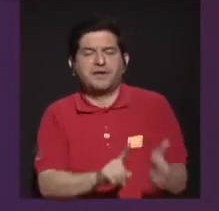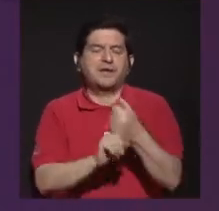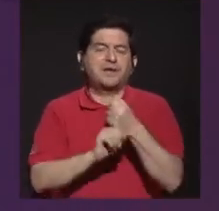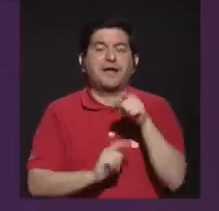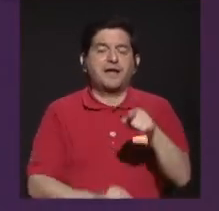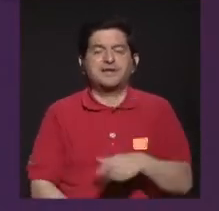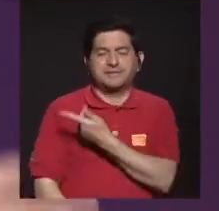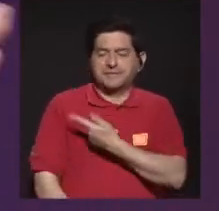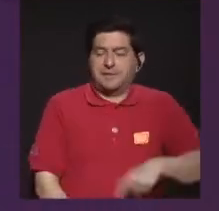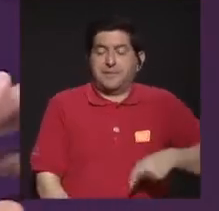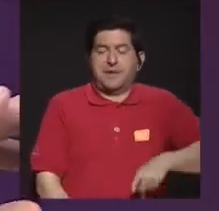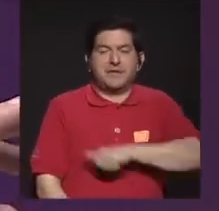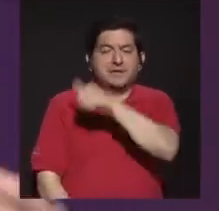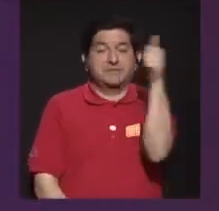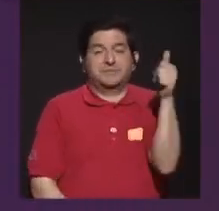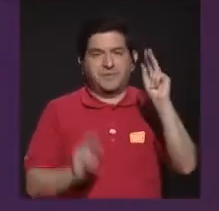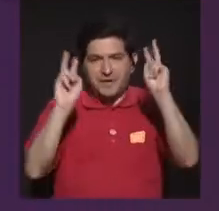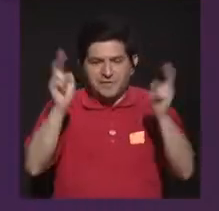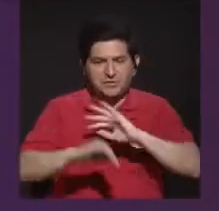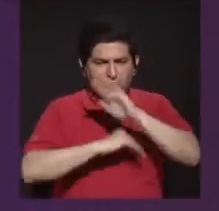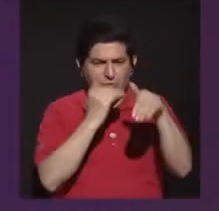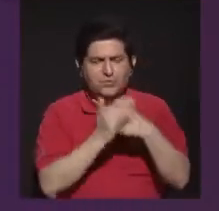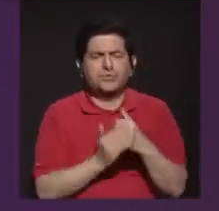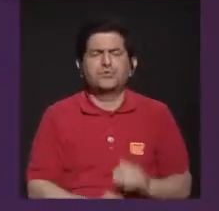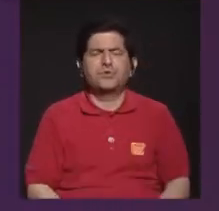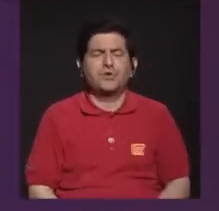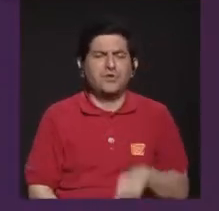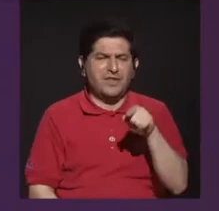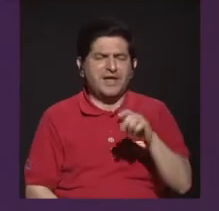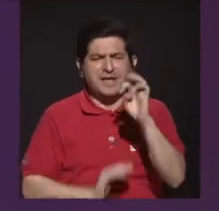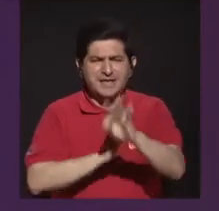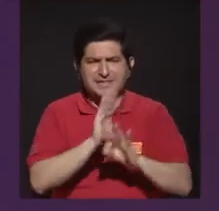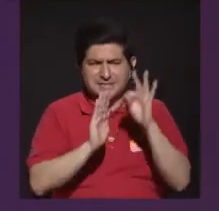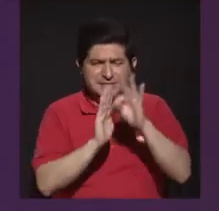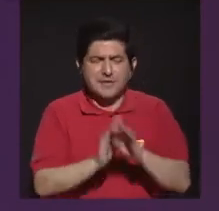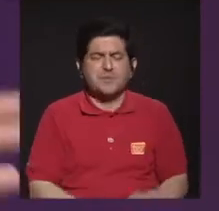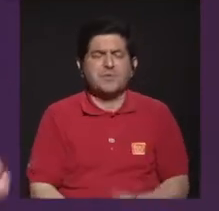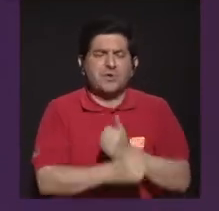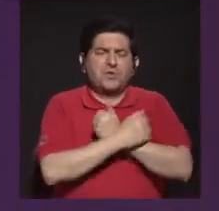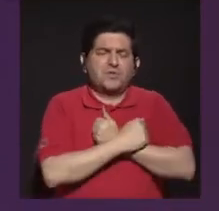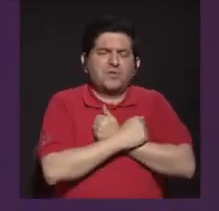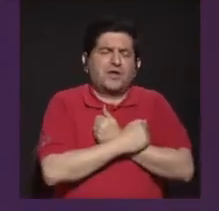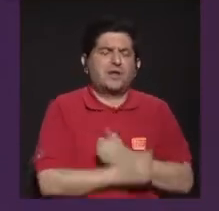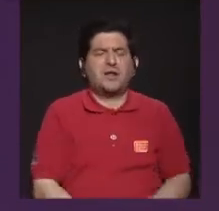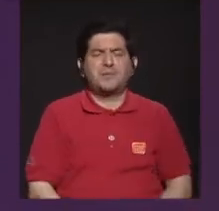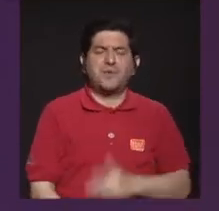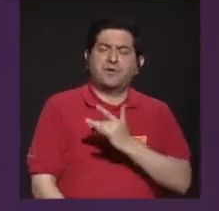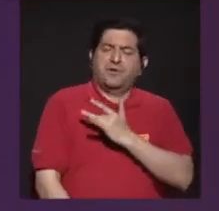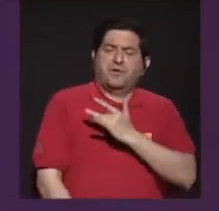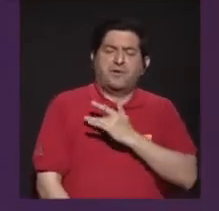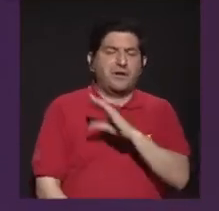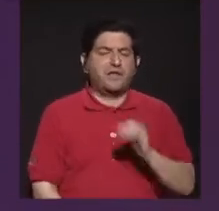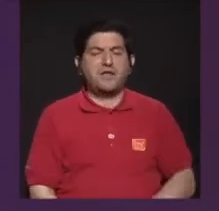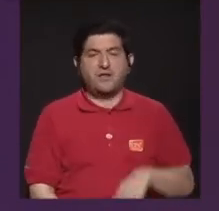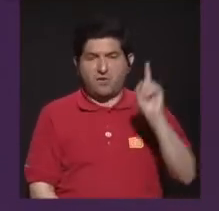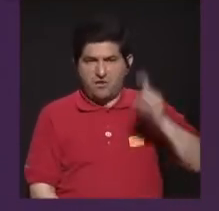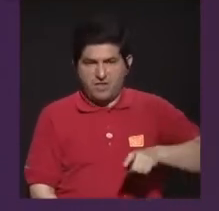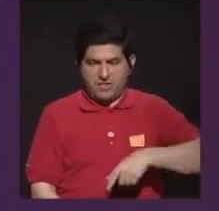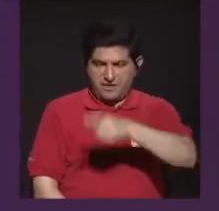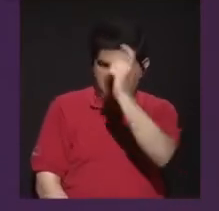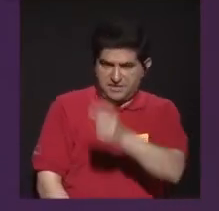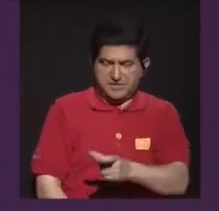príncipe azul, ¿no? Con todo el marco estereotipado del amor romántico y del deber ser. Finalmente está con el